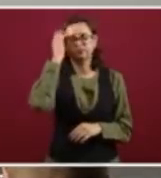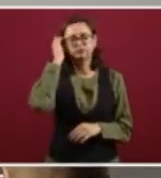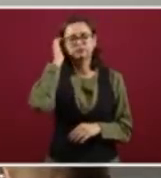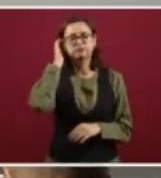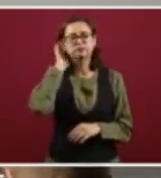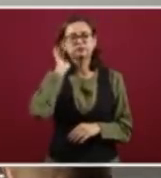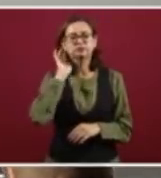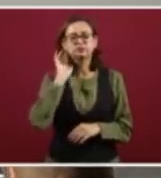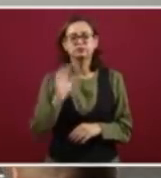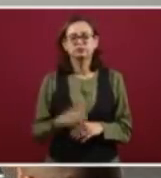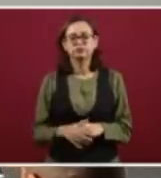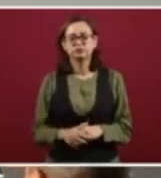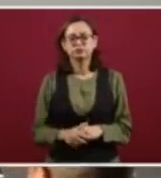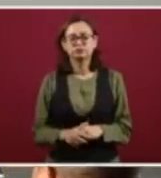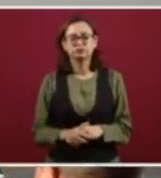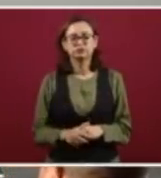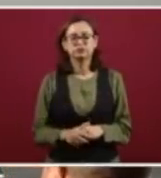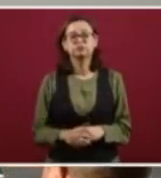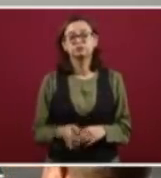eso nos permite